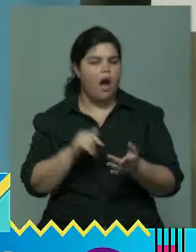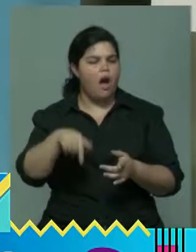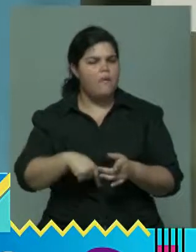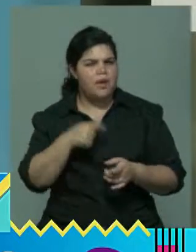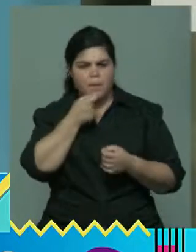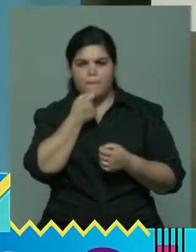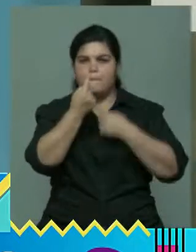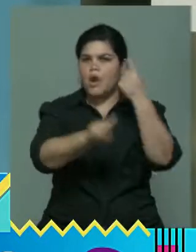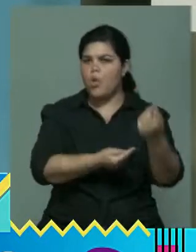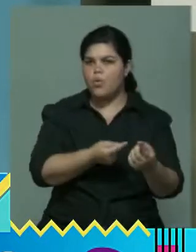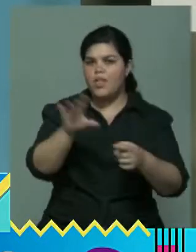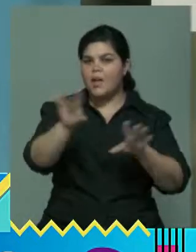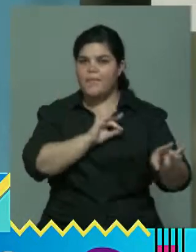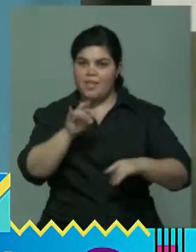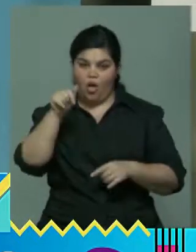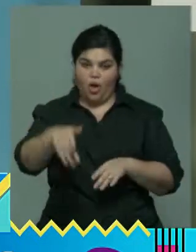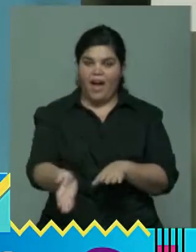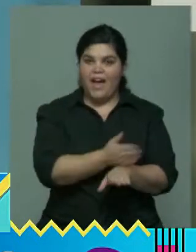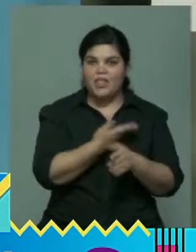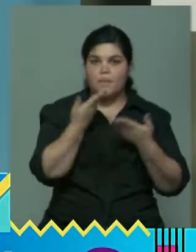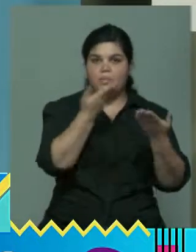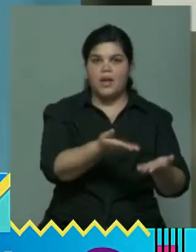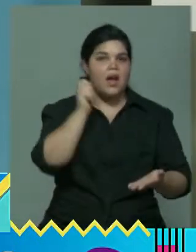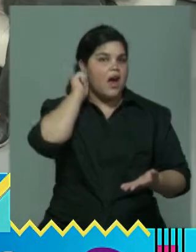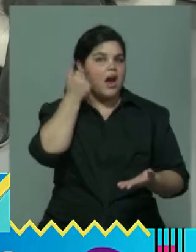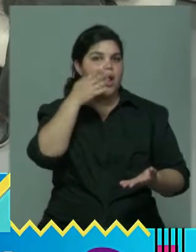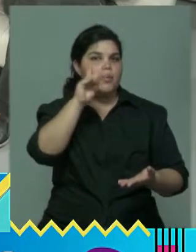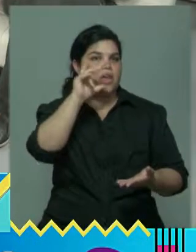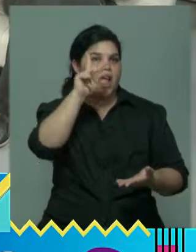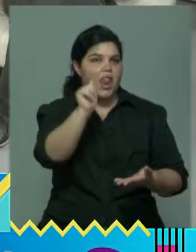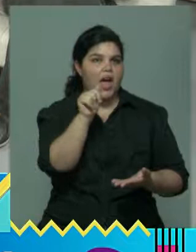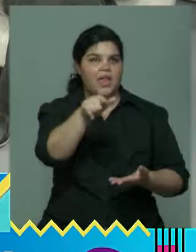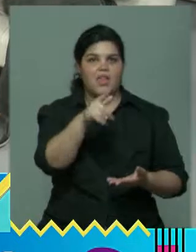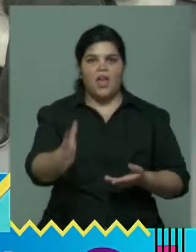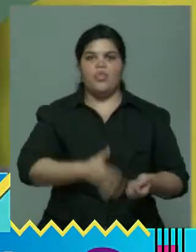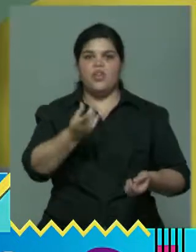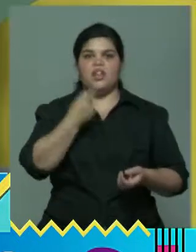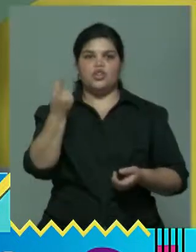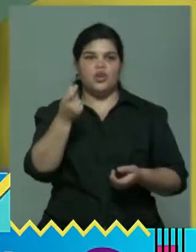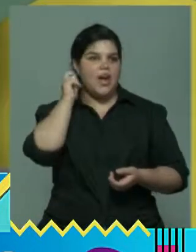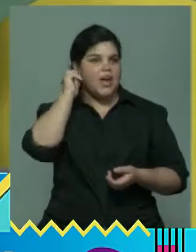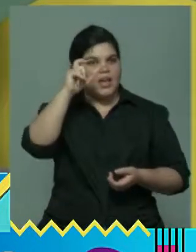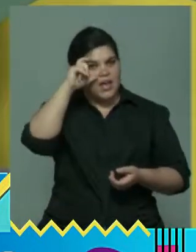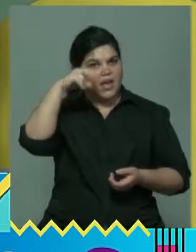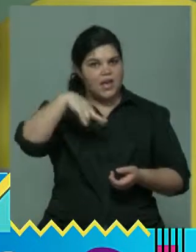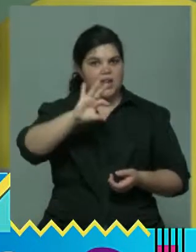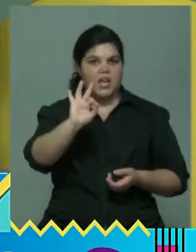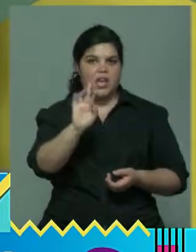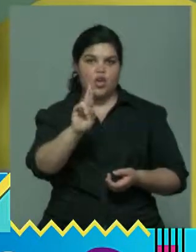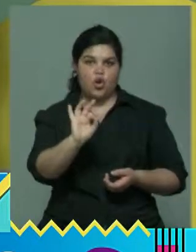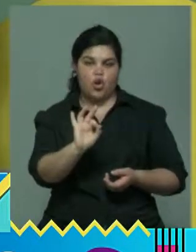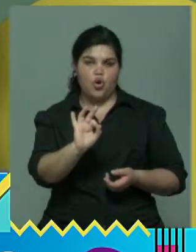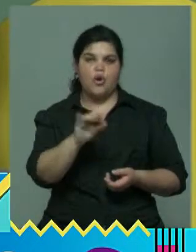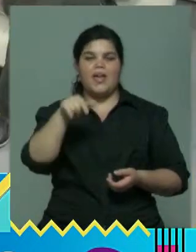aquí con nuestros invitados. Y antes voy a presentar a Gabriela Echenique. Ella es directora de Género y Diversidad. No, directora no, asesora. Asesora de